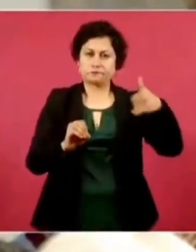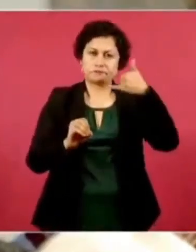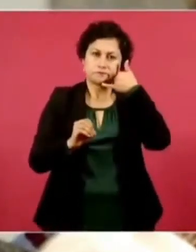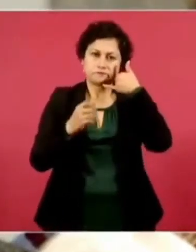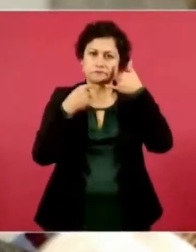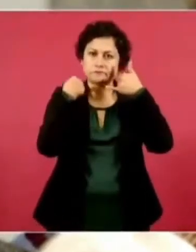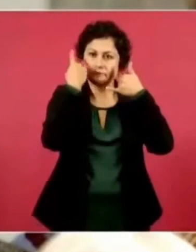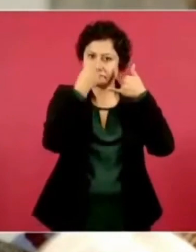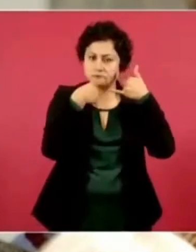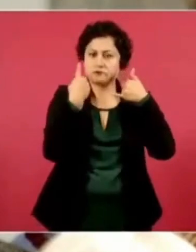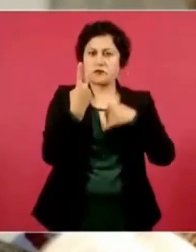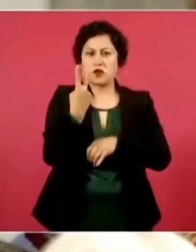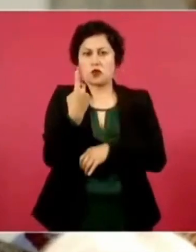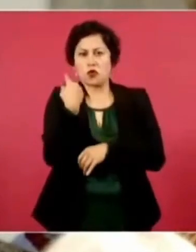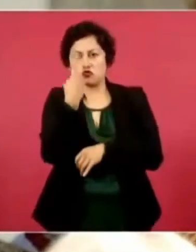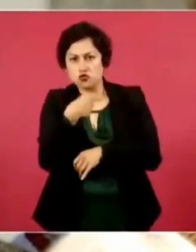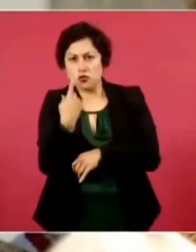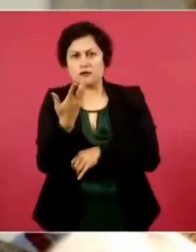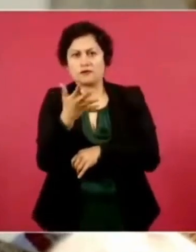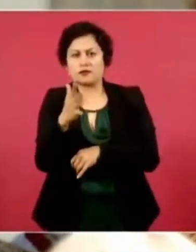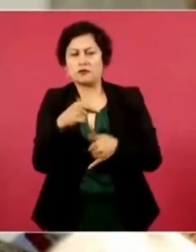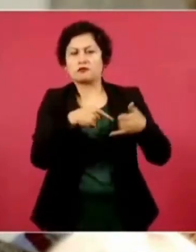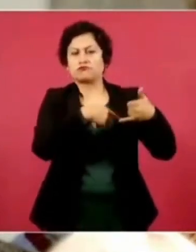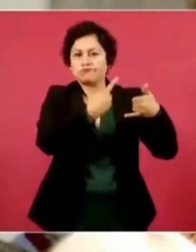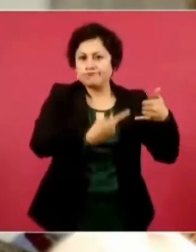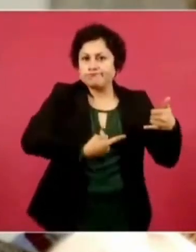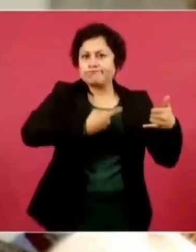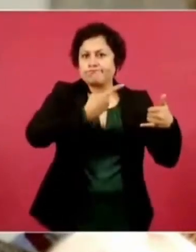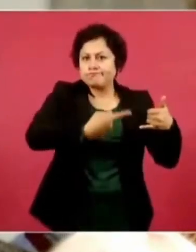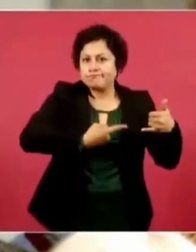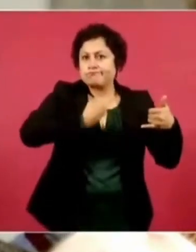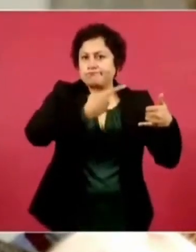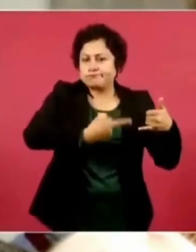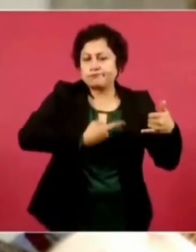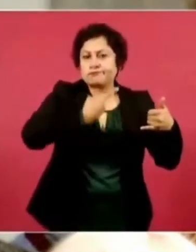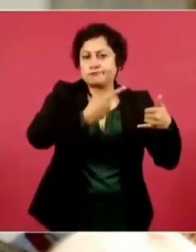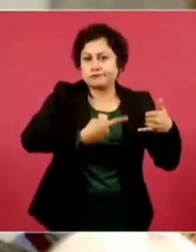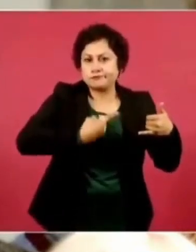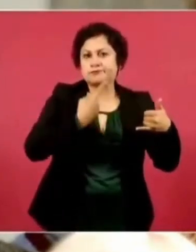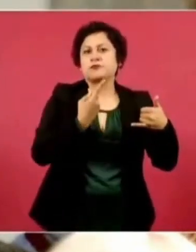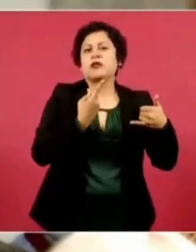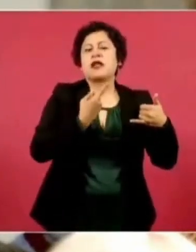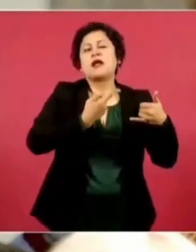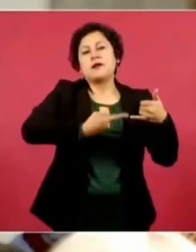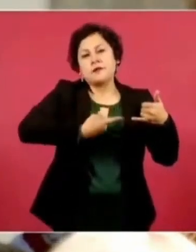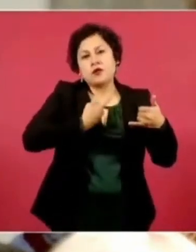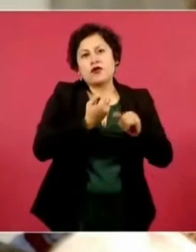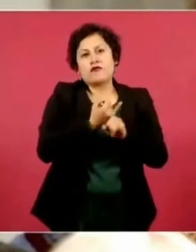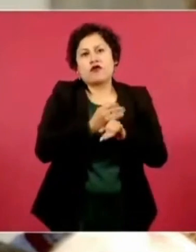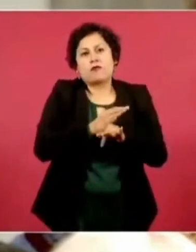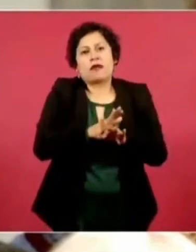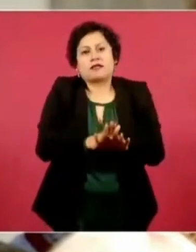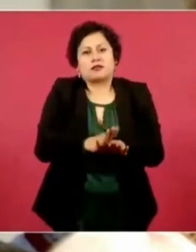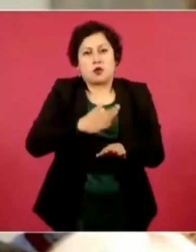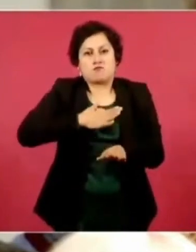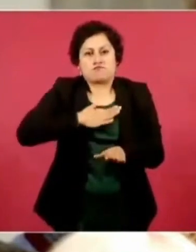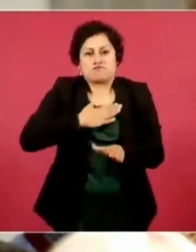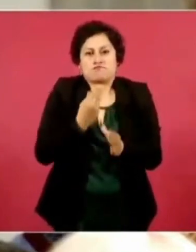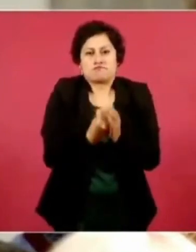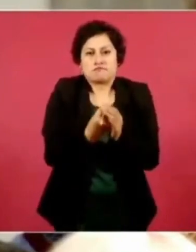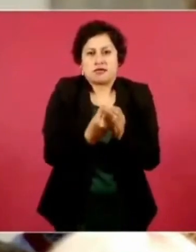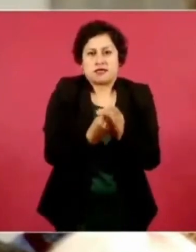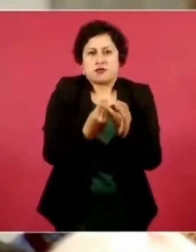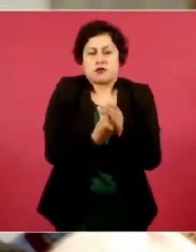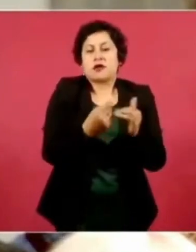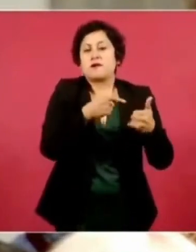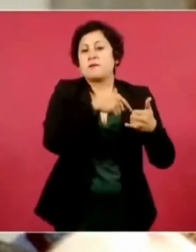horas, donde me estuvo haciendo una serie de preguntas, información delicada. Me dijo, al otro día, mañana